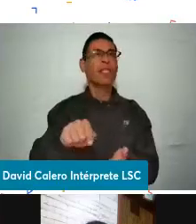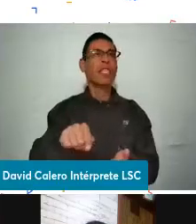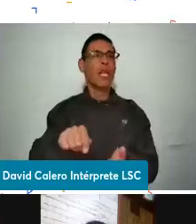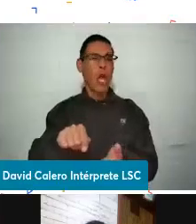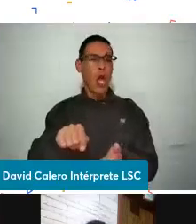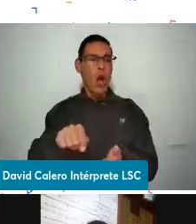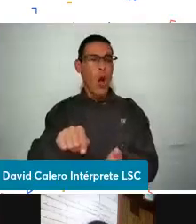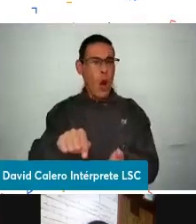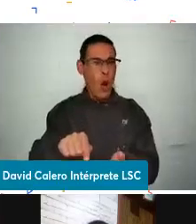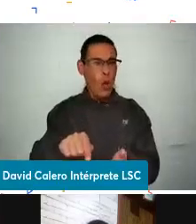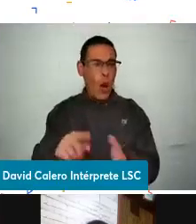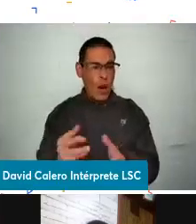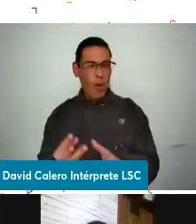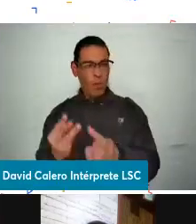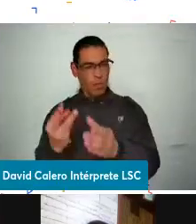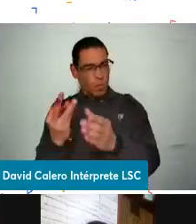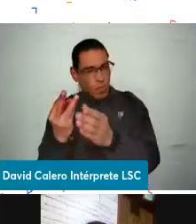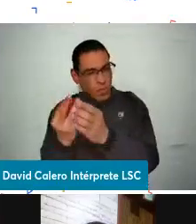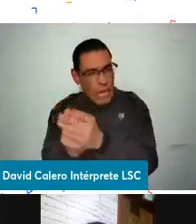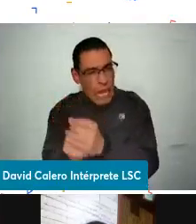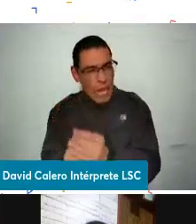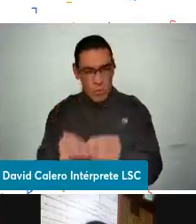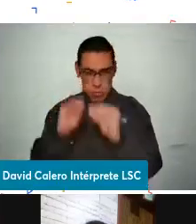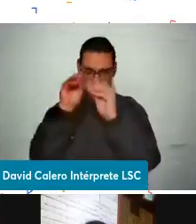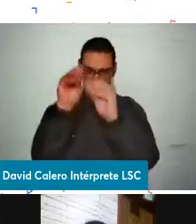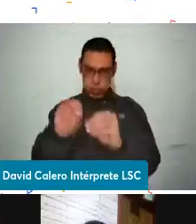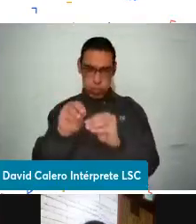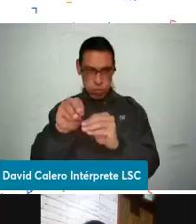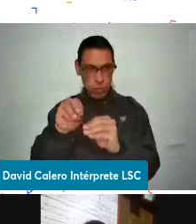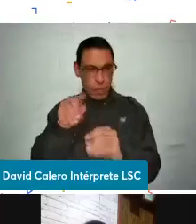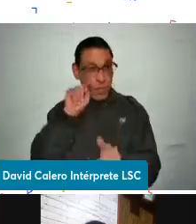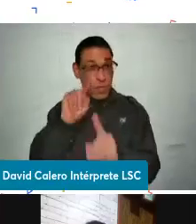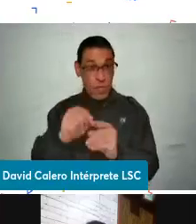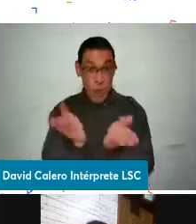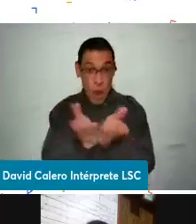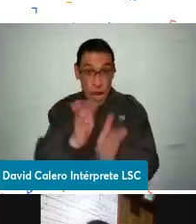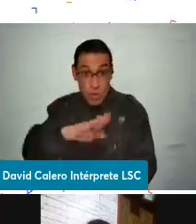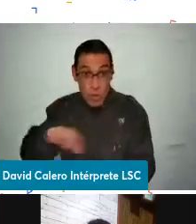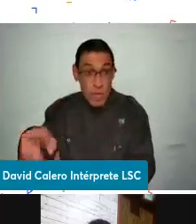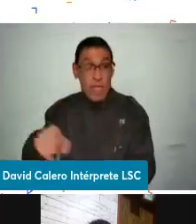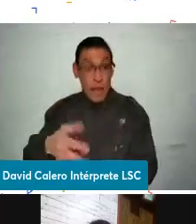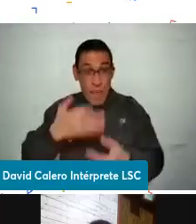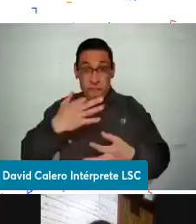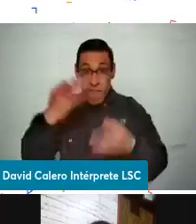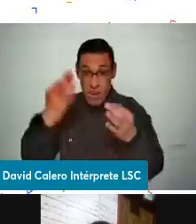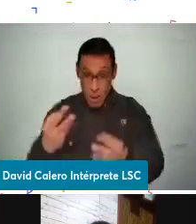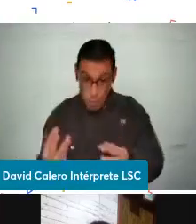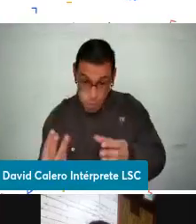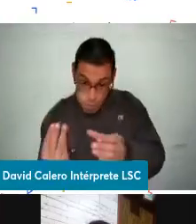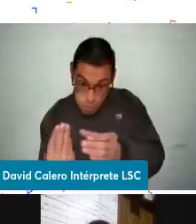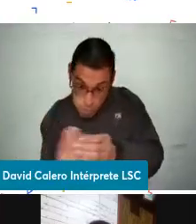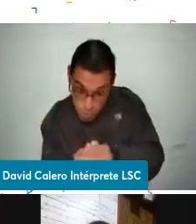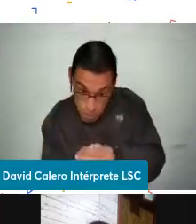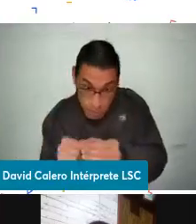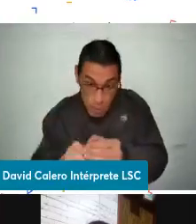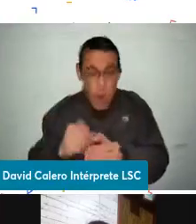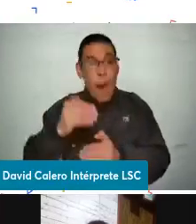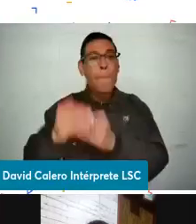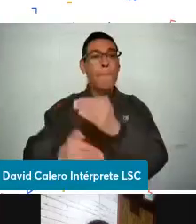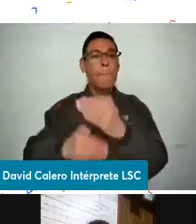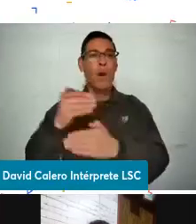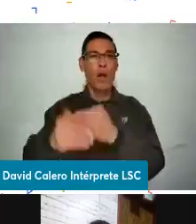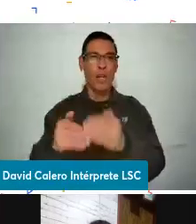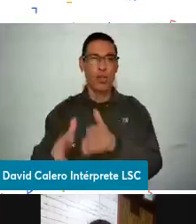estudiantes sean incluidos de verdad en un proceso real dentro de la educación, dentro de su